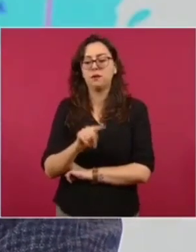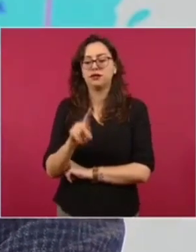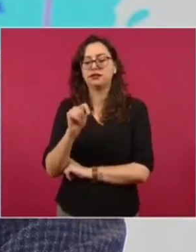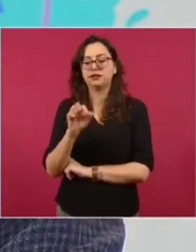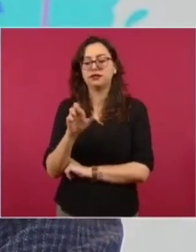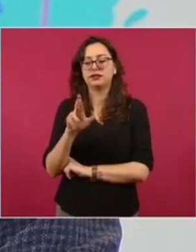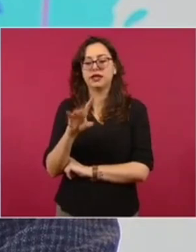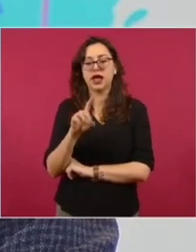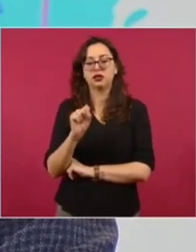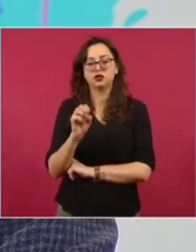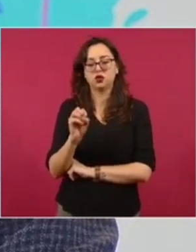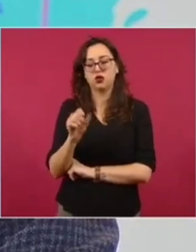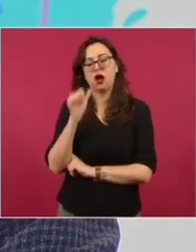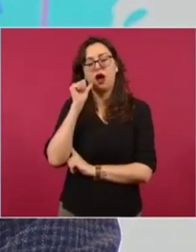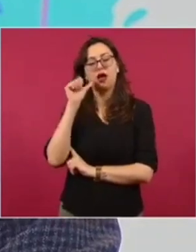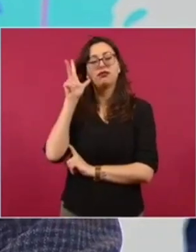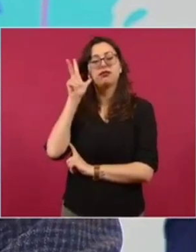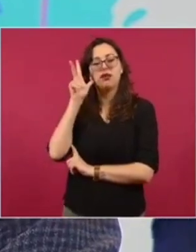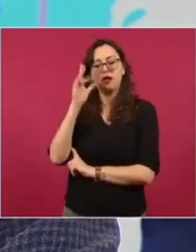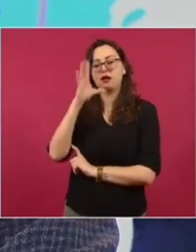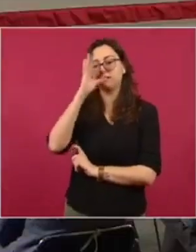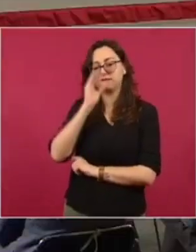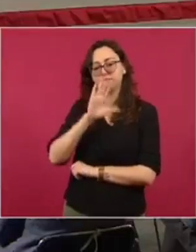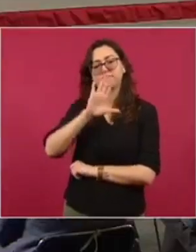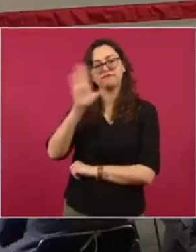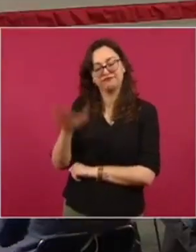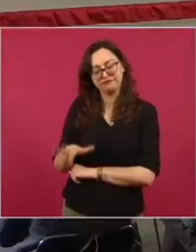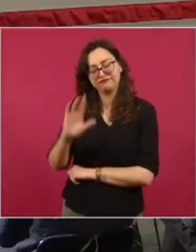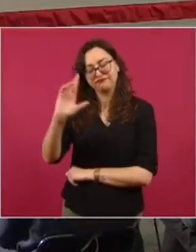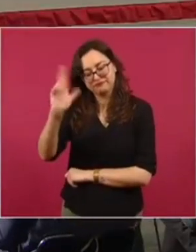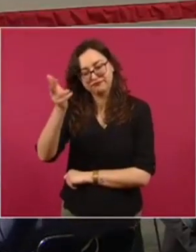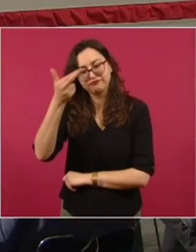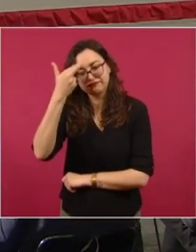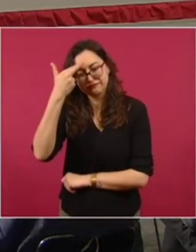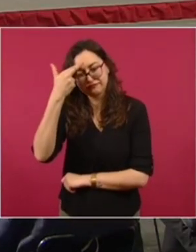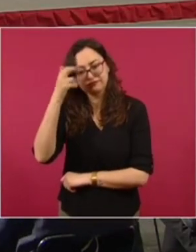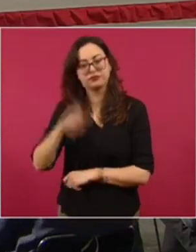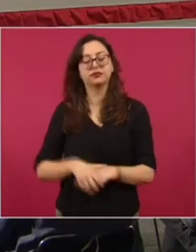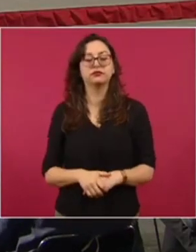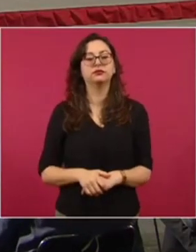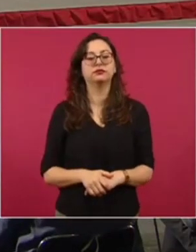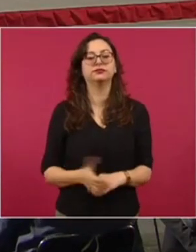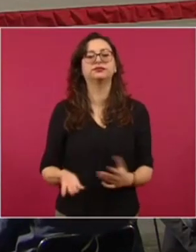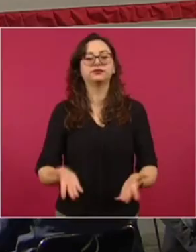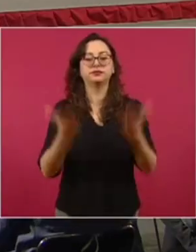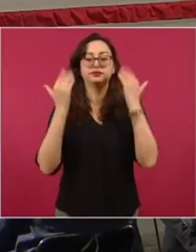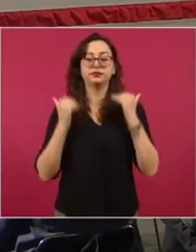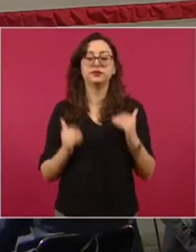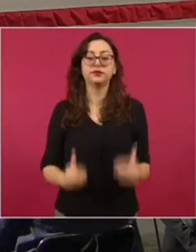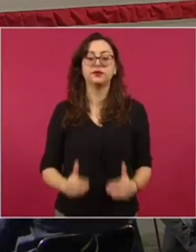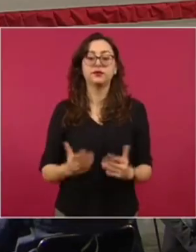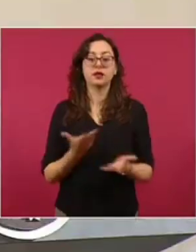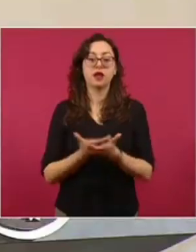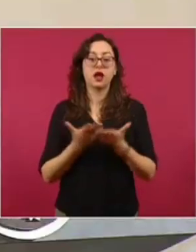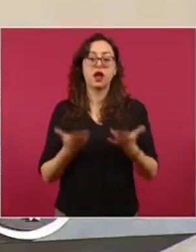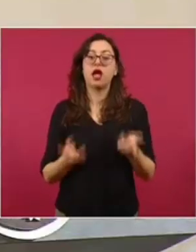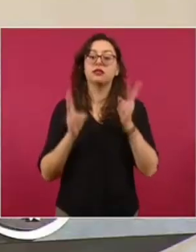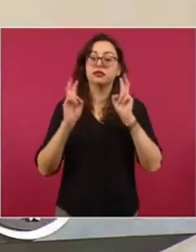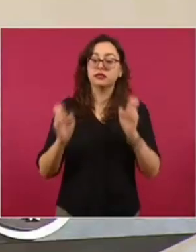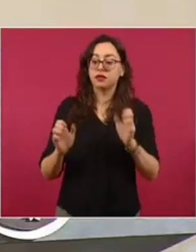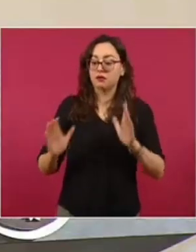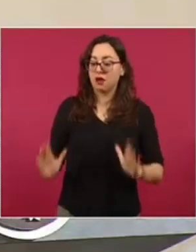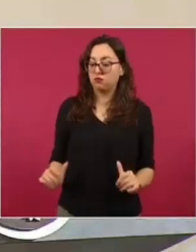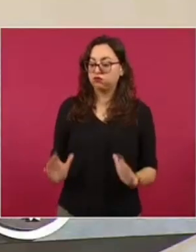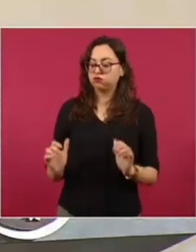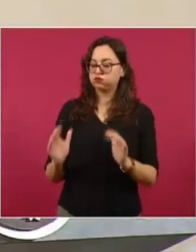Presidente, vamos a dar cuenta del inmenso trabajo arqueológico que está desarrollando de la mano de